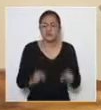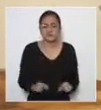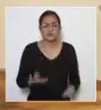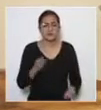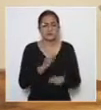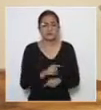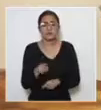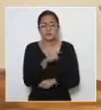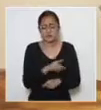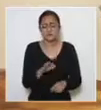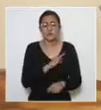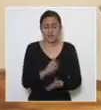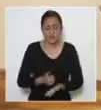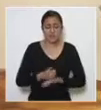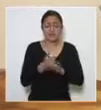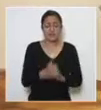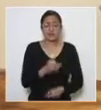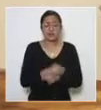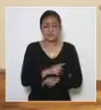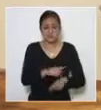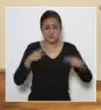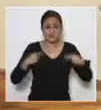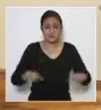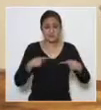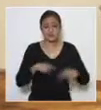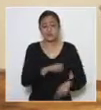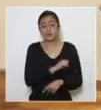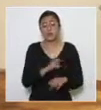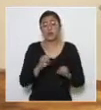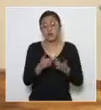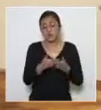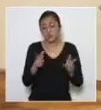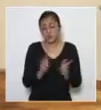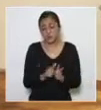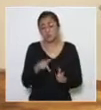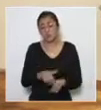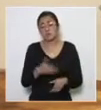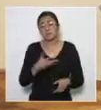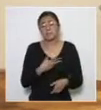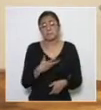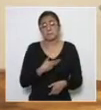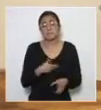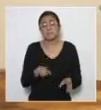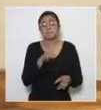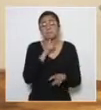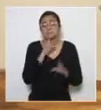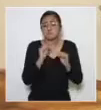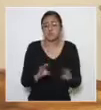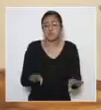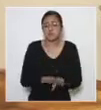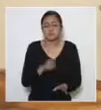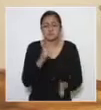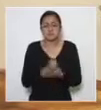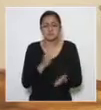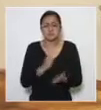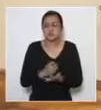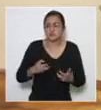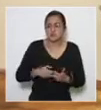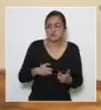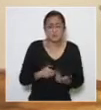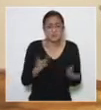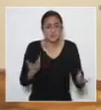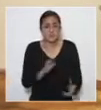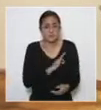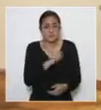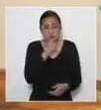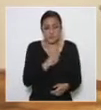están siendo presionados por un delincuente o por un grupo delincuencial y se quedan con esa presión por el